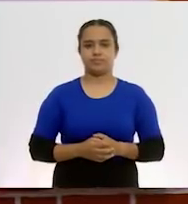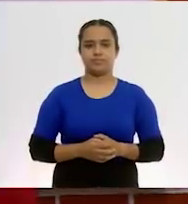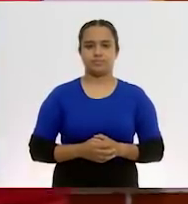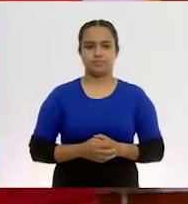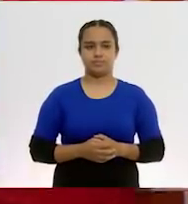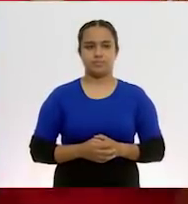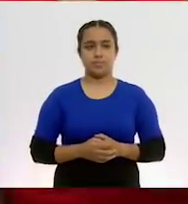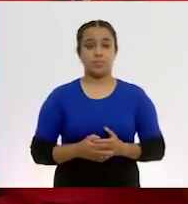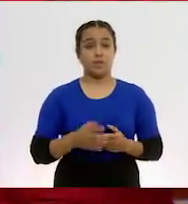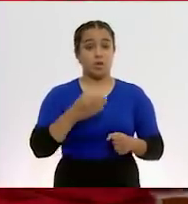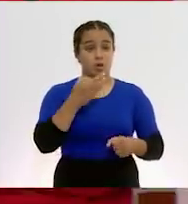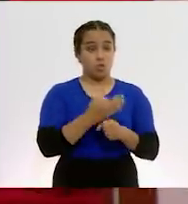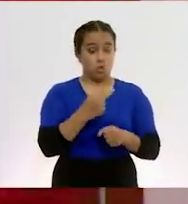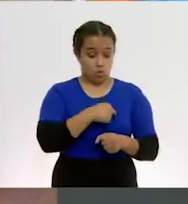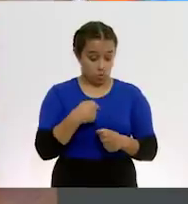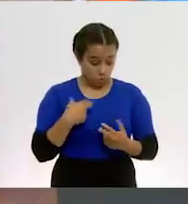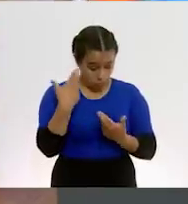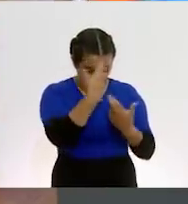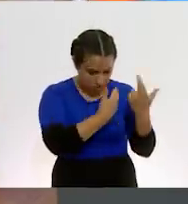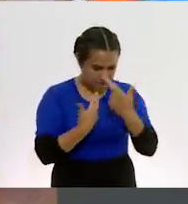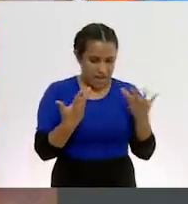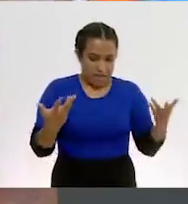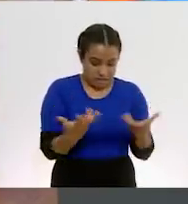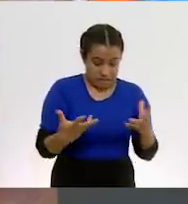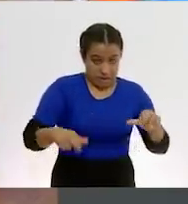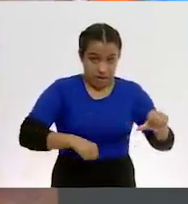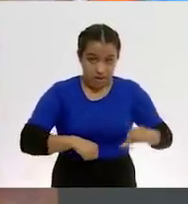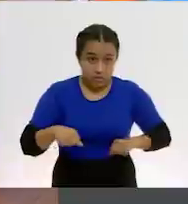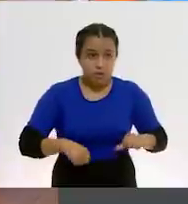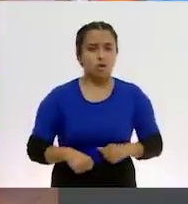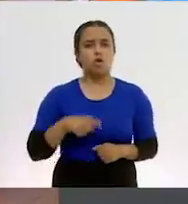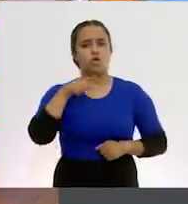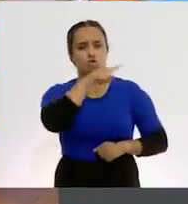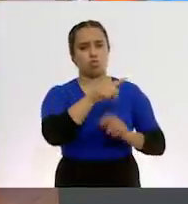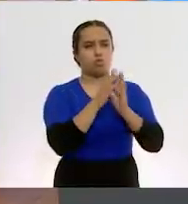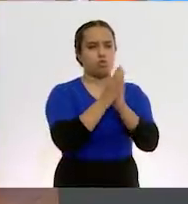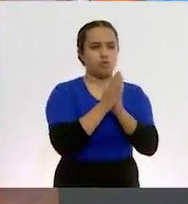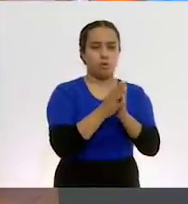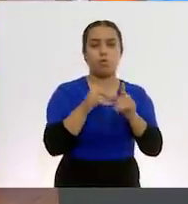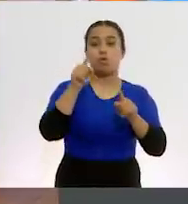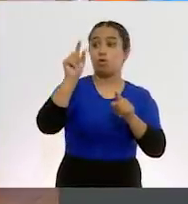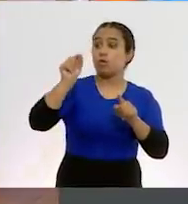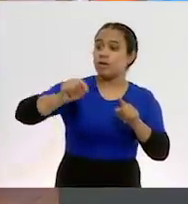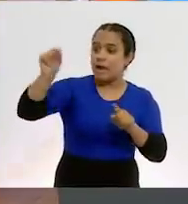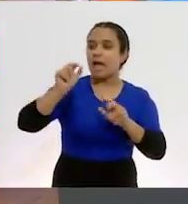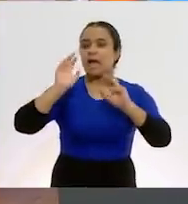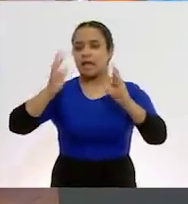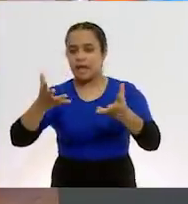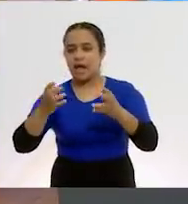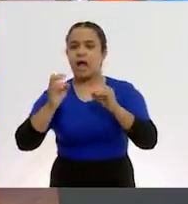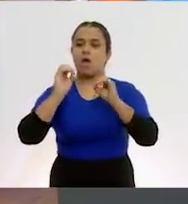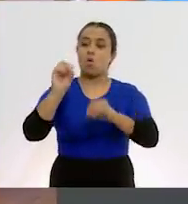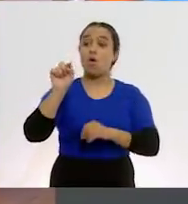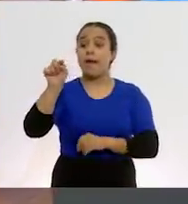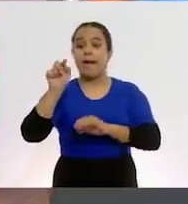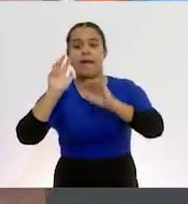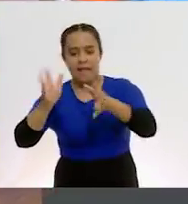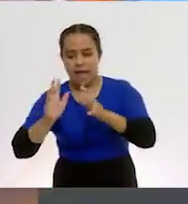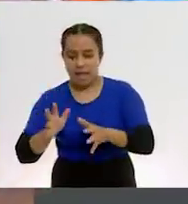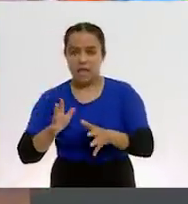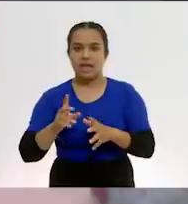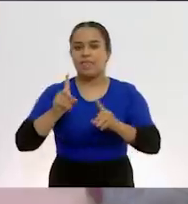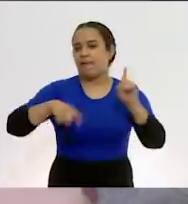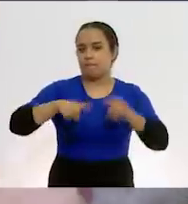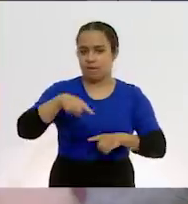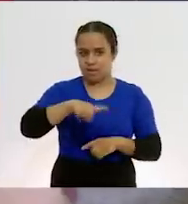Mariana, conforme vayamos realizando las actividades, tú me vas a hacer favor de colocarle una palomita o una marquita conforme la